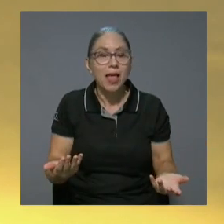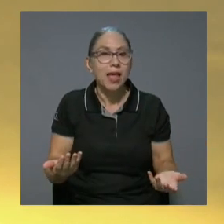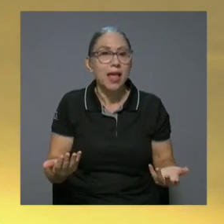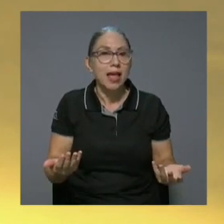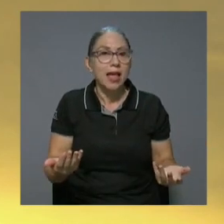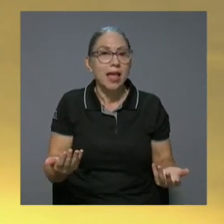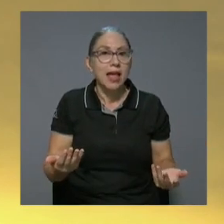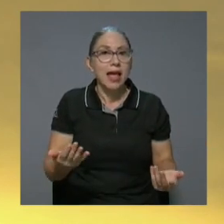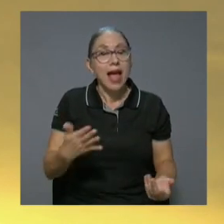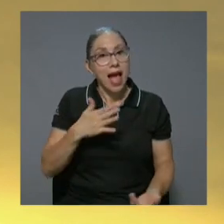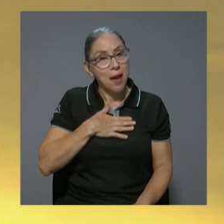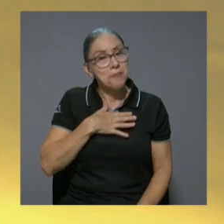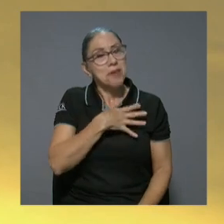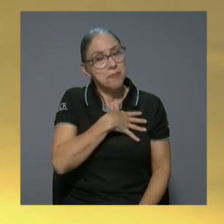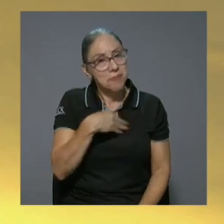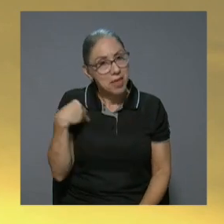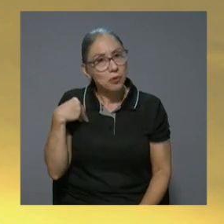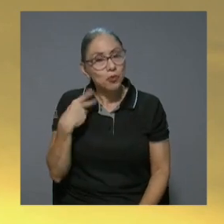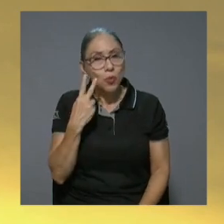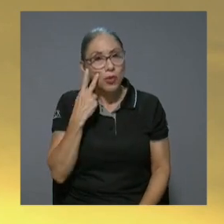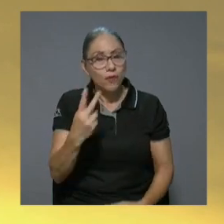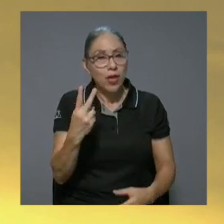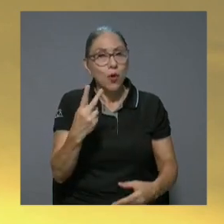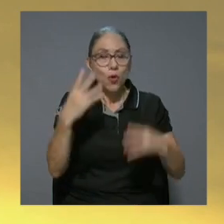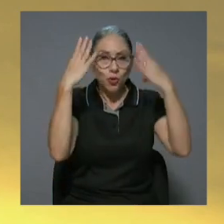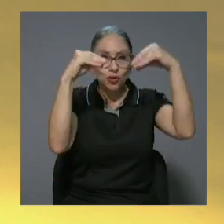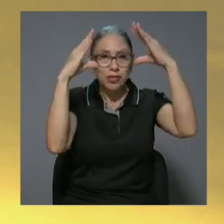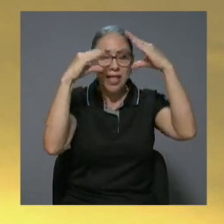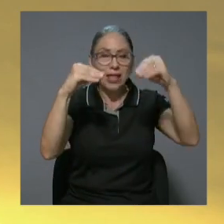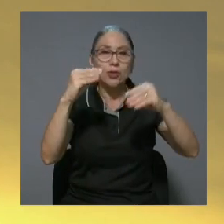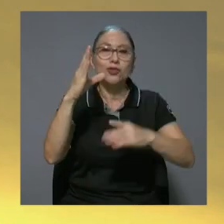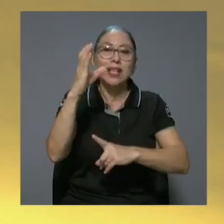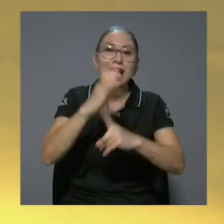A mí me da gusto cuando veo los datos mensuales de que sigue